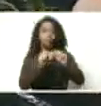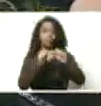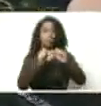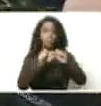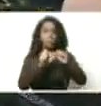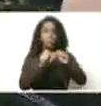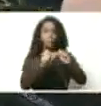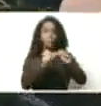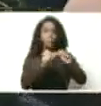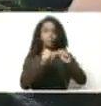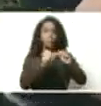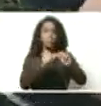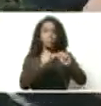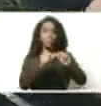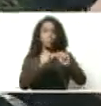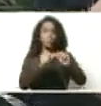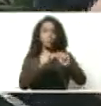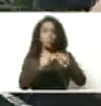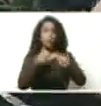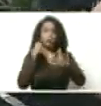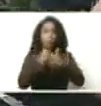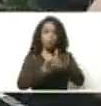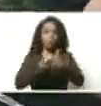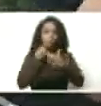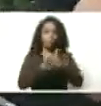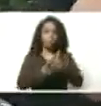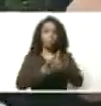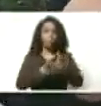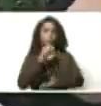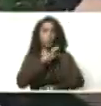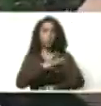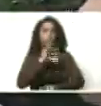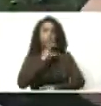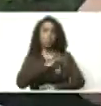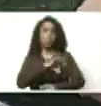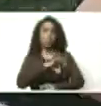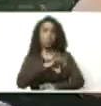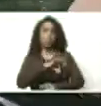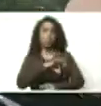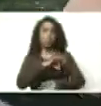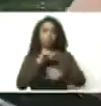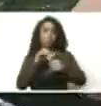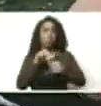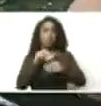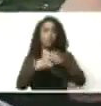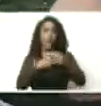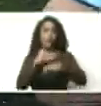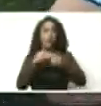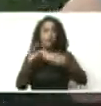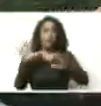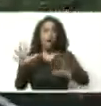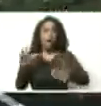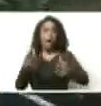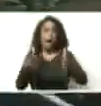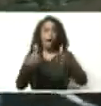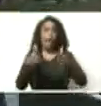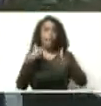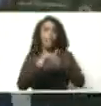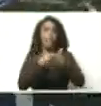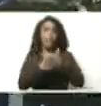seguir perseverando que el socialismo se conquista peleando